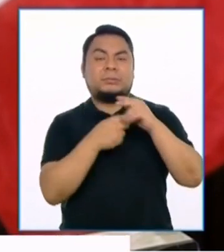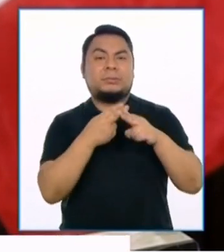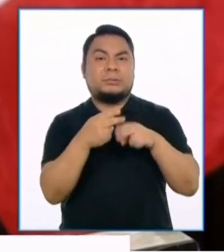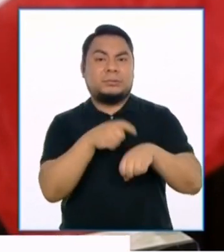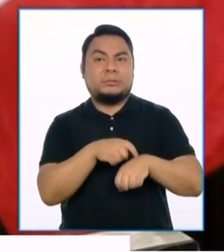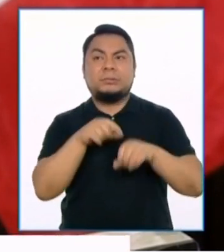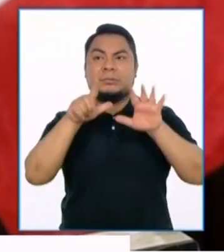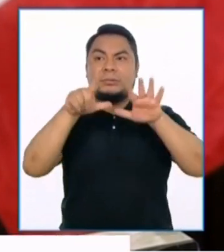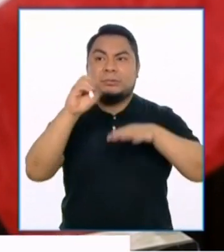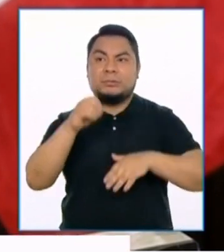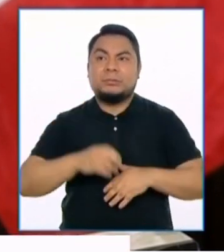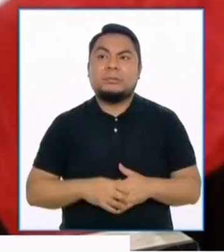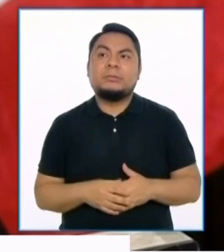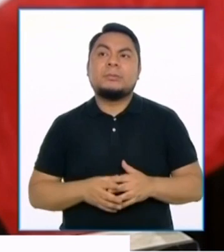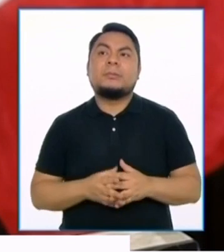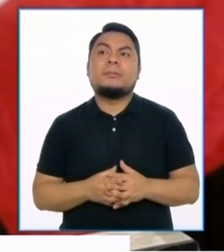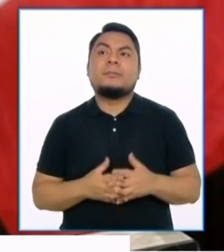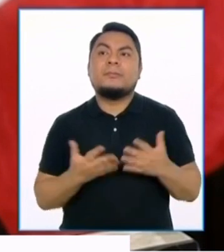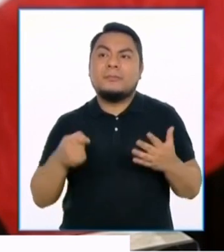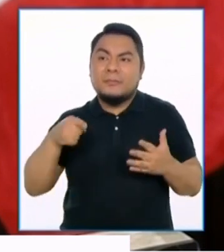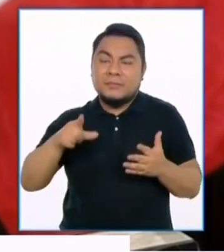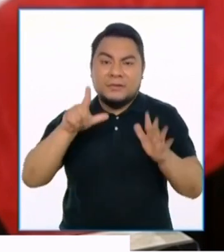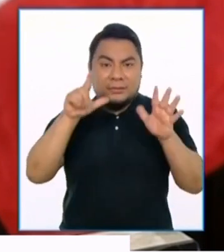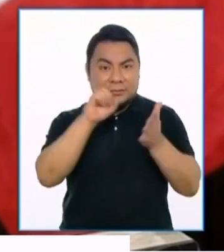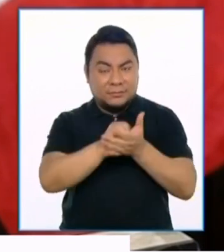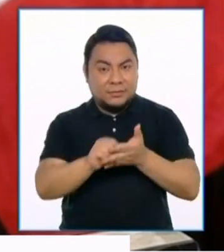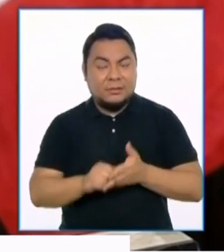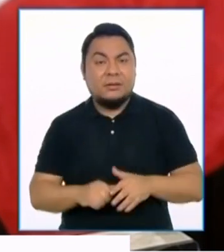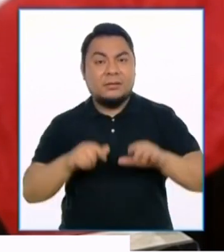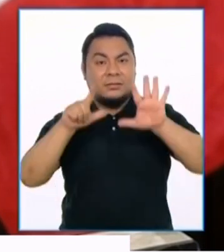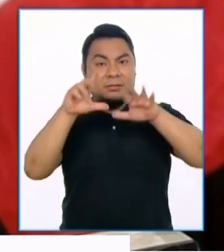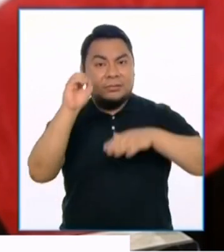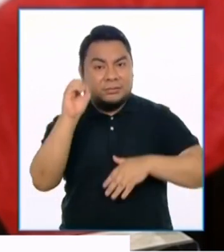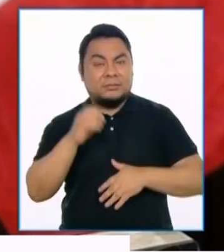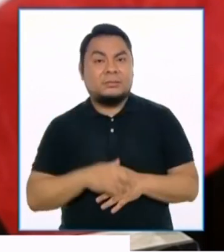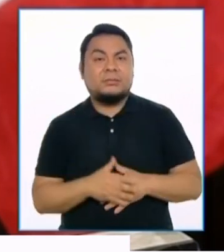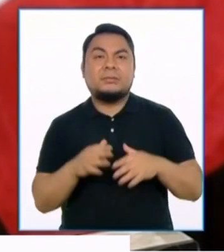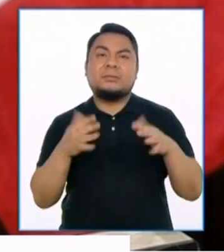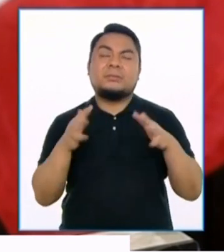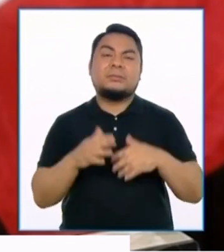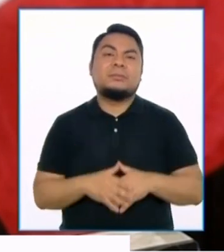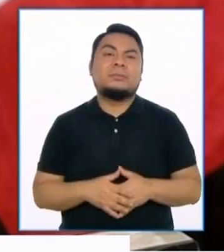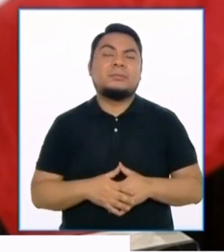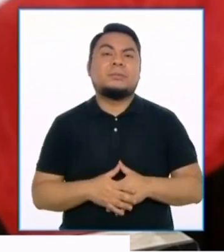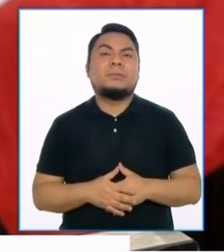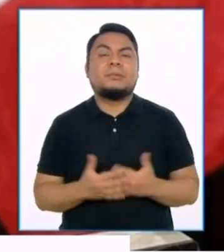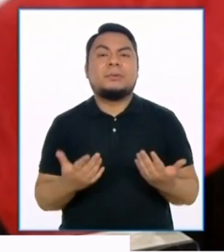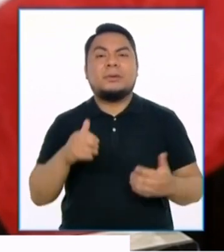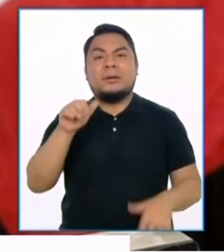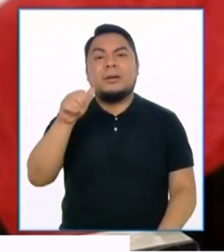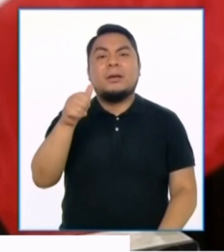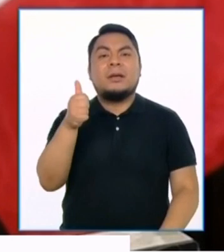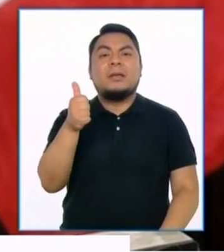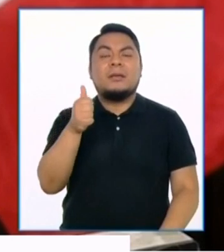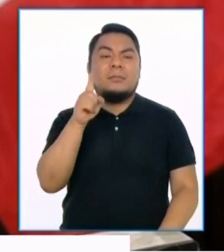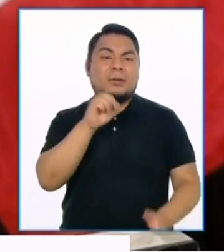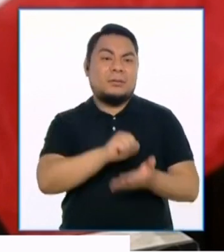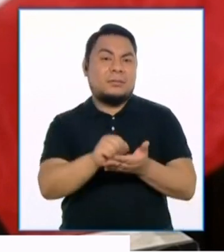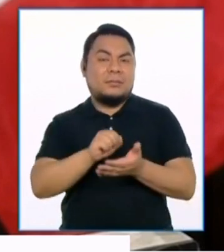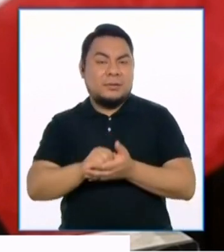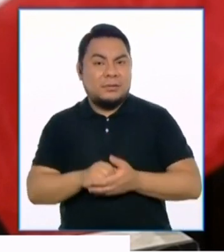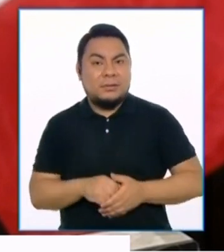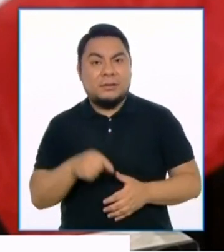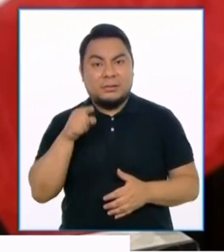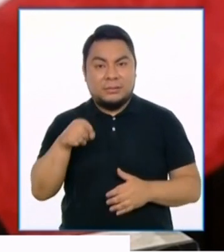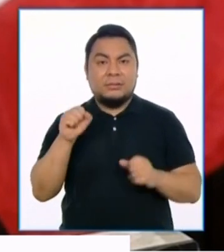temporal. 70. O sea, en estos 7 meses, 70. O sea, un promedio de 10 por mes. O